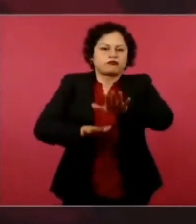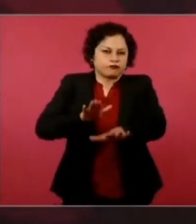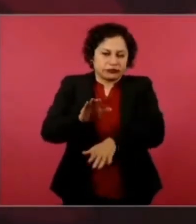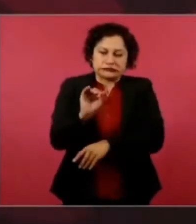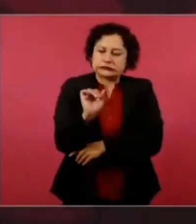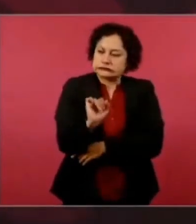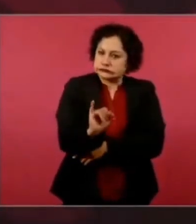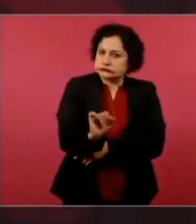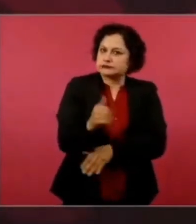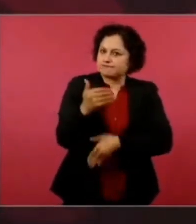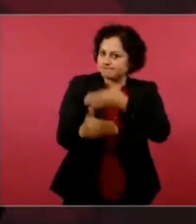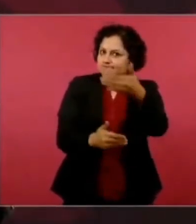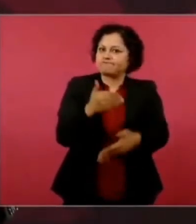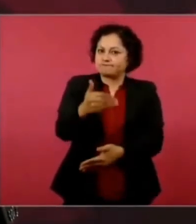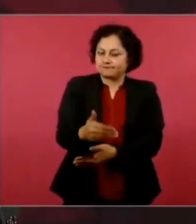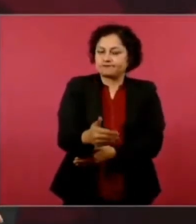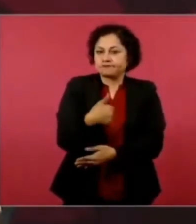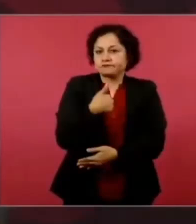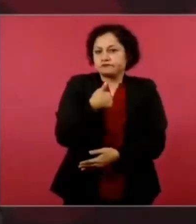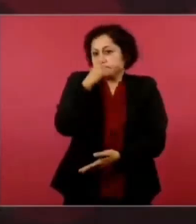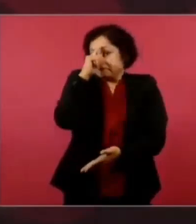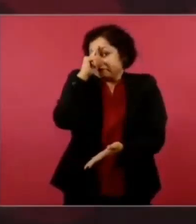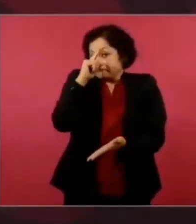creo que fue un acierto